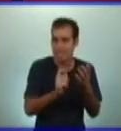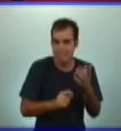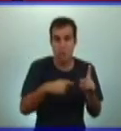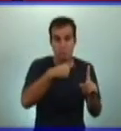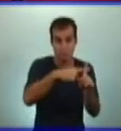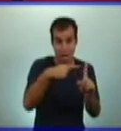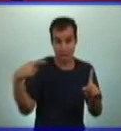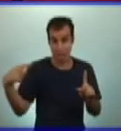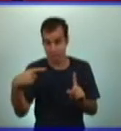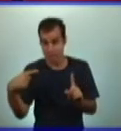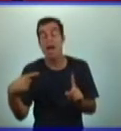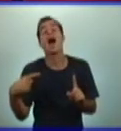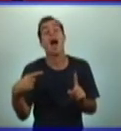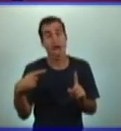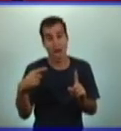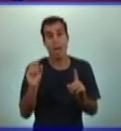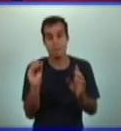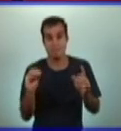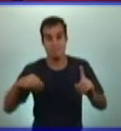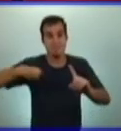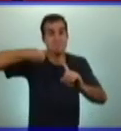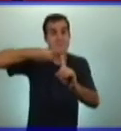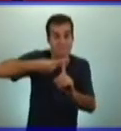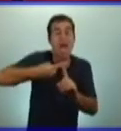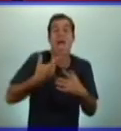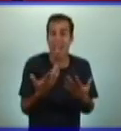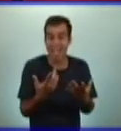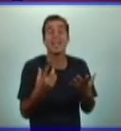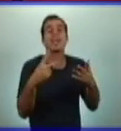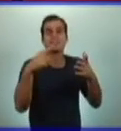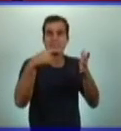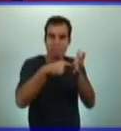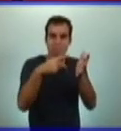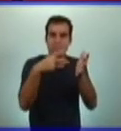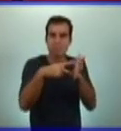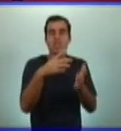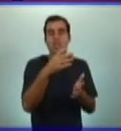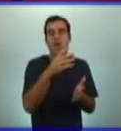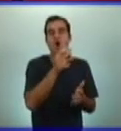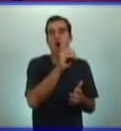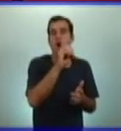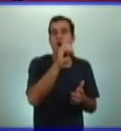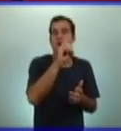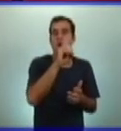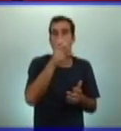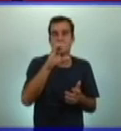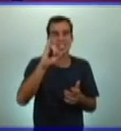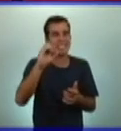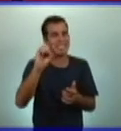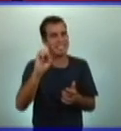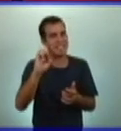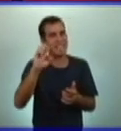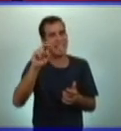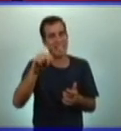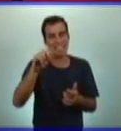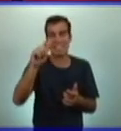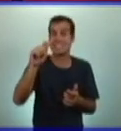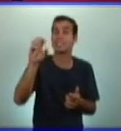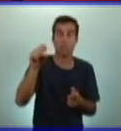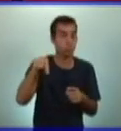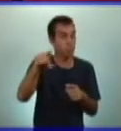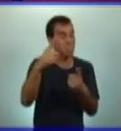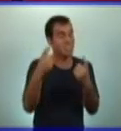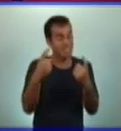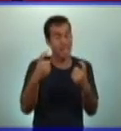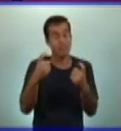también los productos básicos y los cocientes, porque los van a necesitar para los ejercicios que vamos a